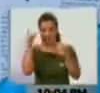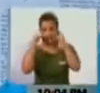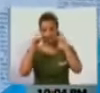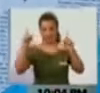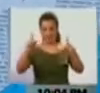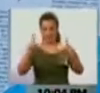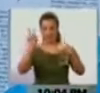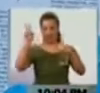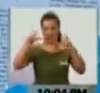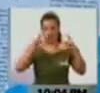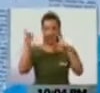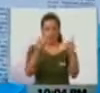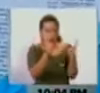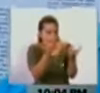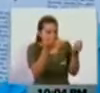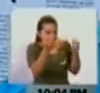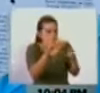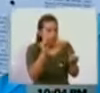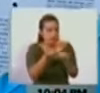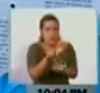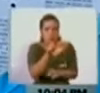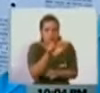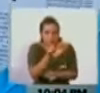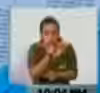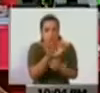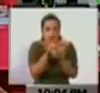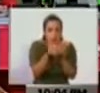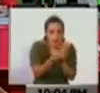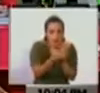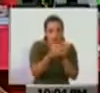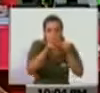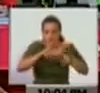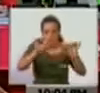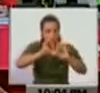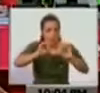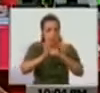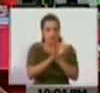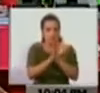se investigara nada. Es el mismo corrupto que está al frente de la Asamblea hoy.